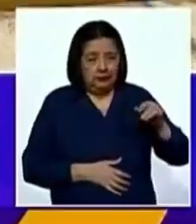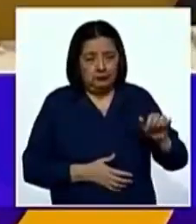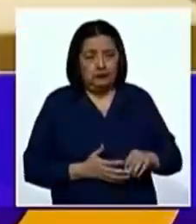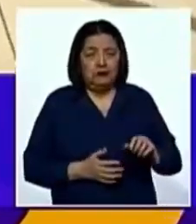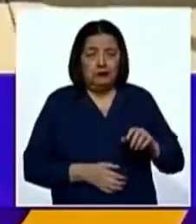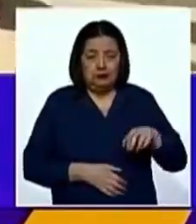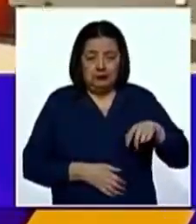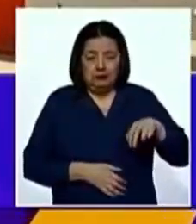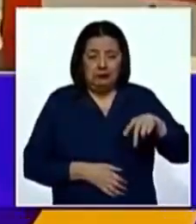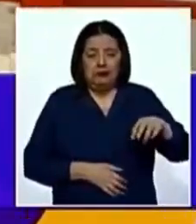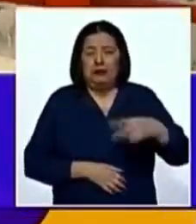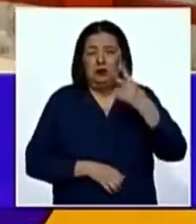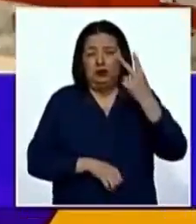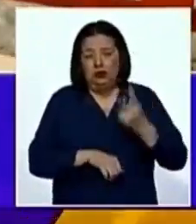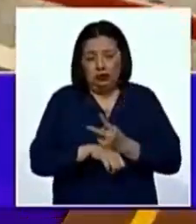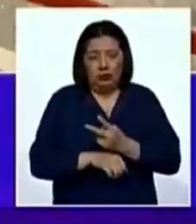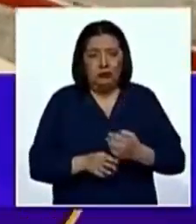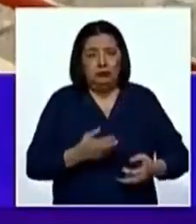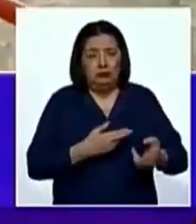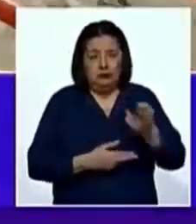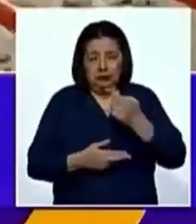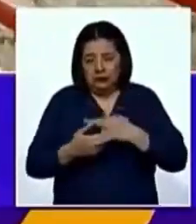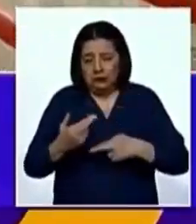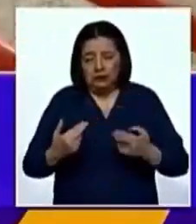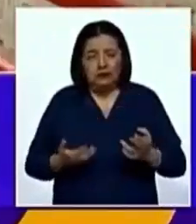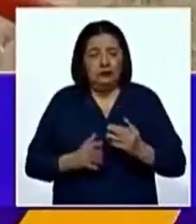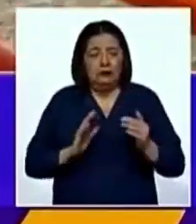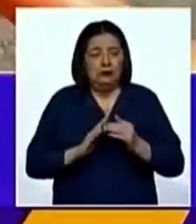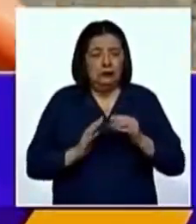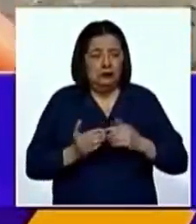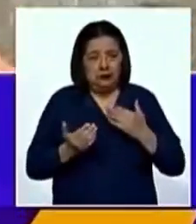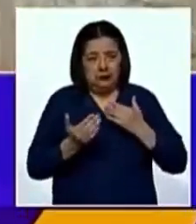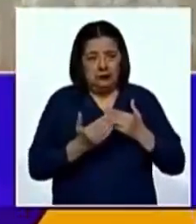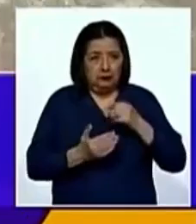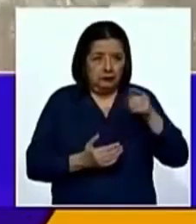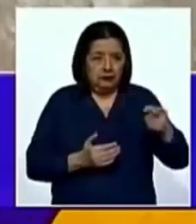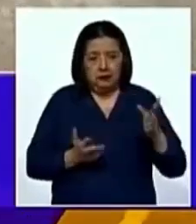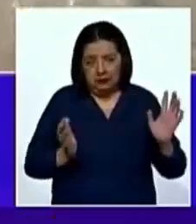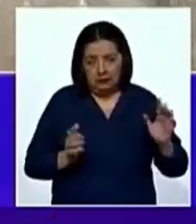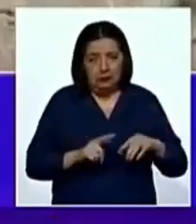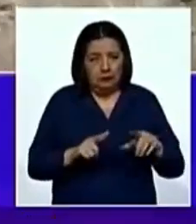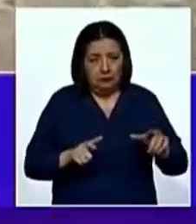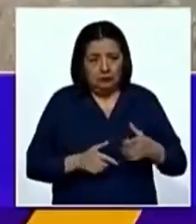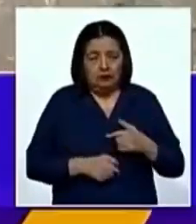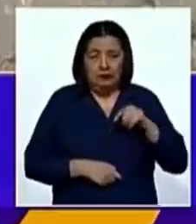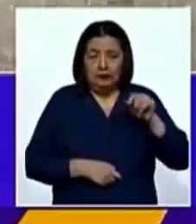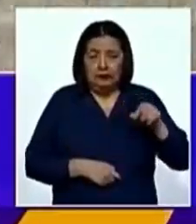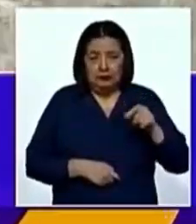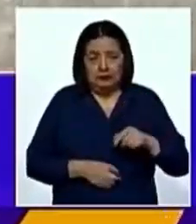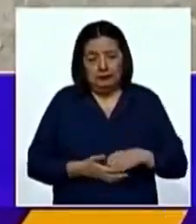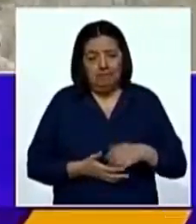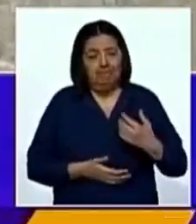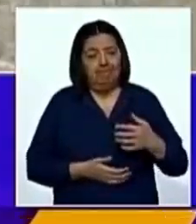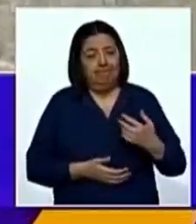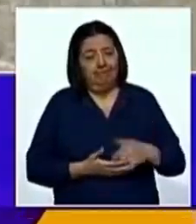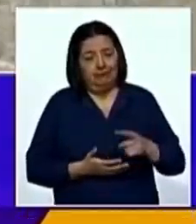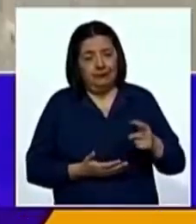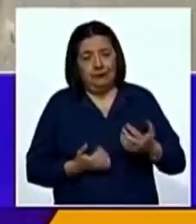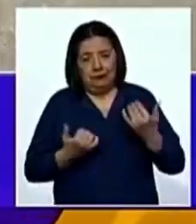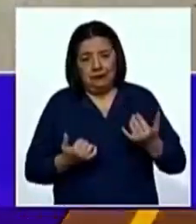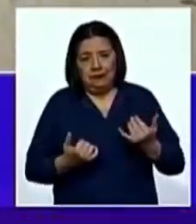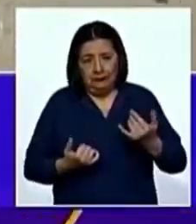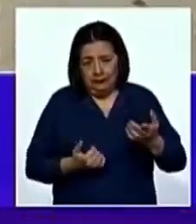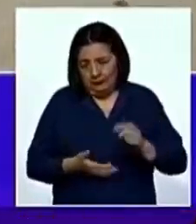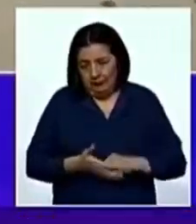caminar 2 horas para regresar a su casa que se encuentra a esta margen de río Cañete. Vean ustedes, esto es lo que se Muchas viene gracias, Vladimir. Registrando